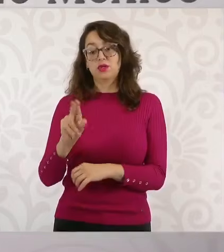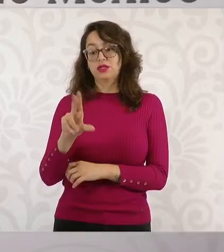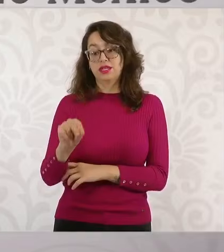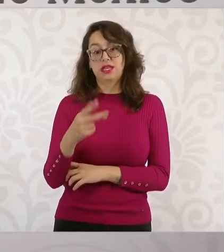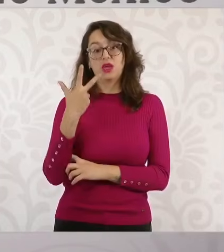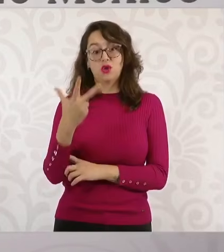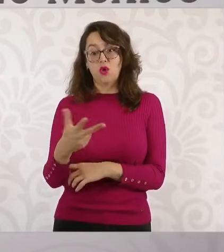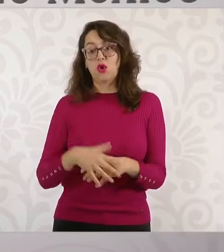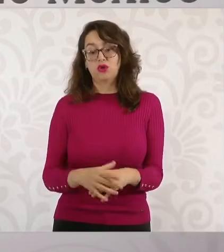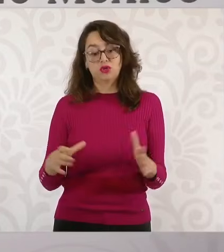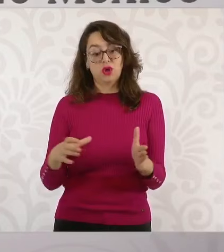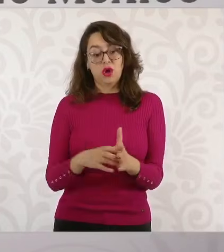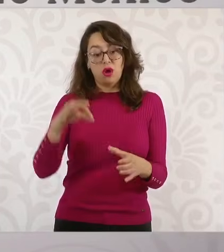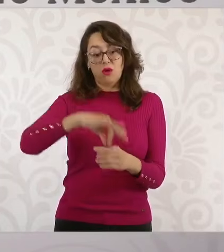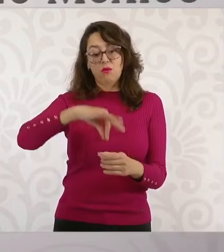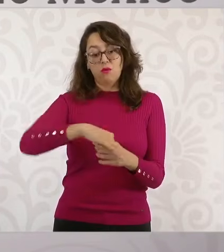la quema de las boletas.